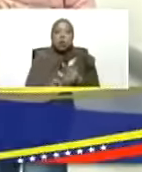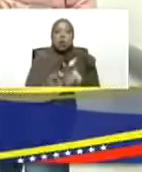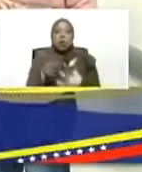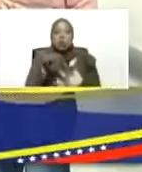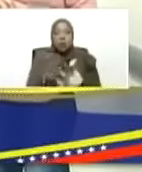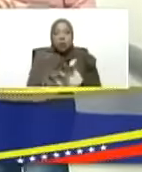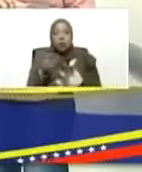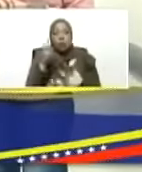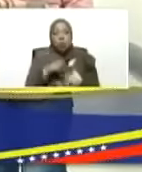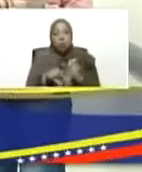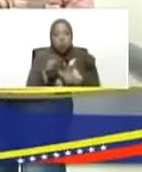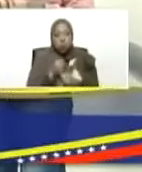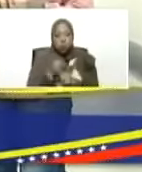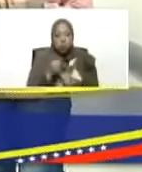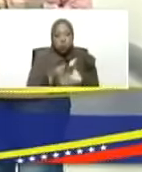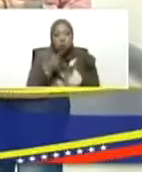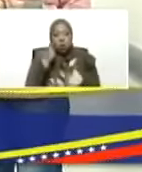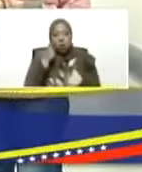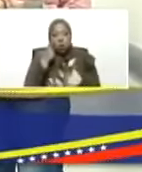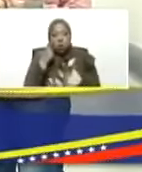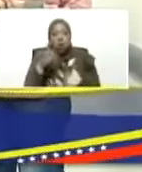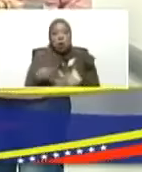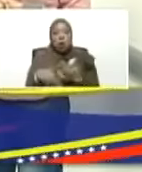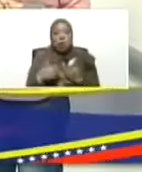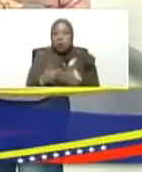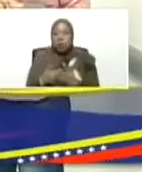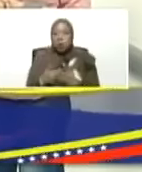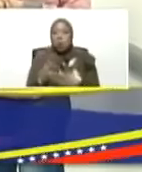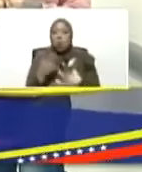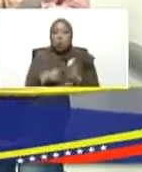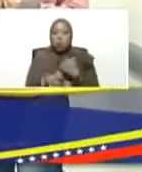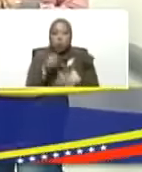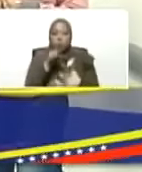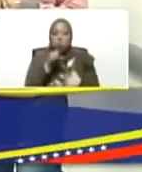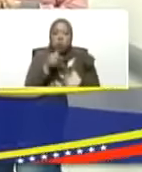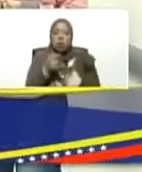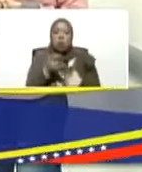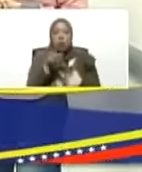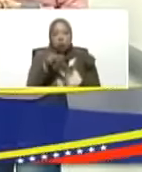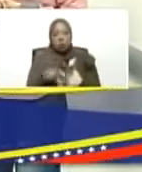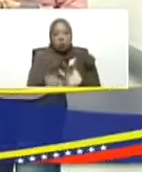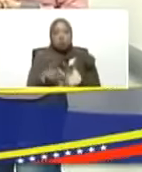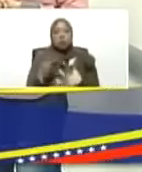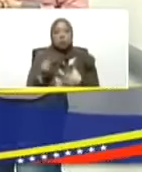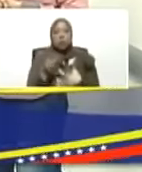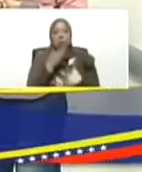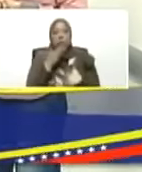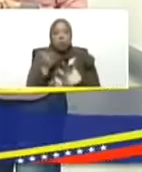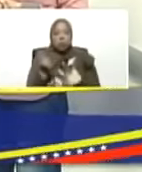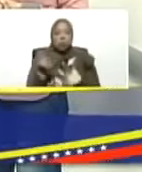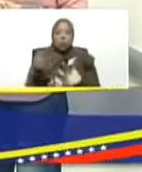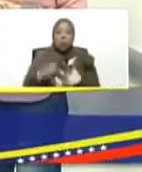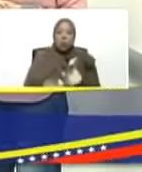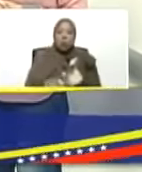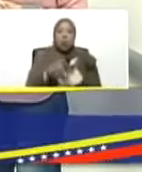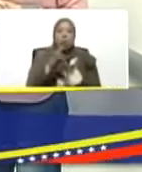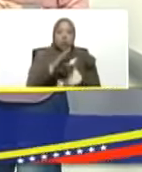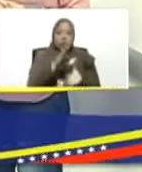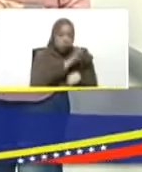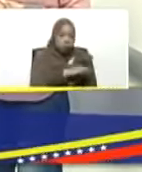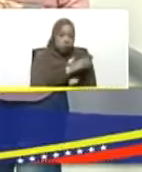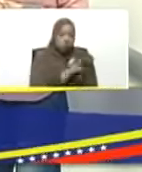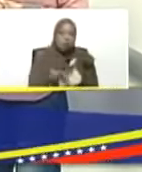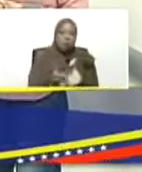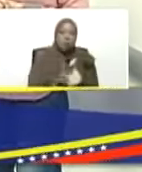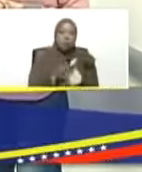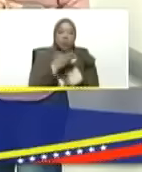habitaciones, recorrí, vi uno de los quirófanos. Es un quirófano que está dotado mucho mejor que muchas de las clínicas de la capital de